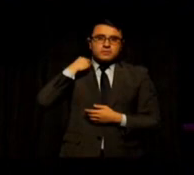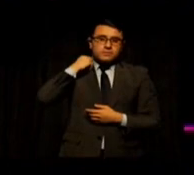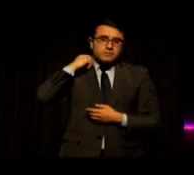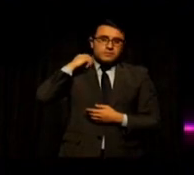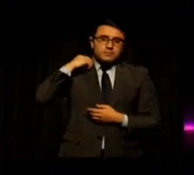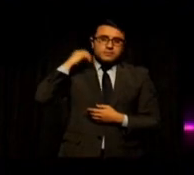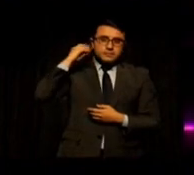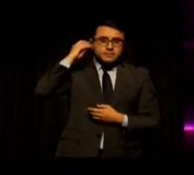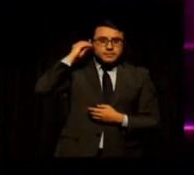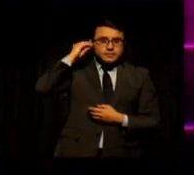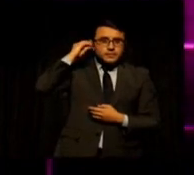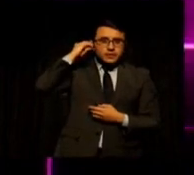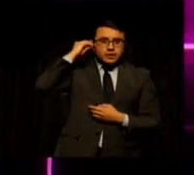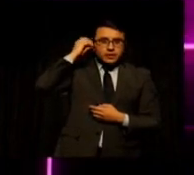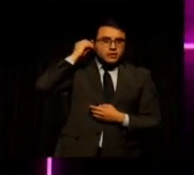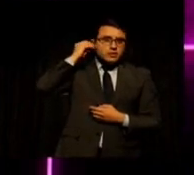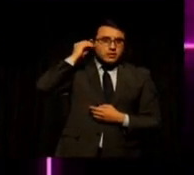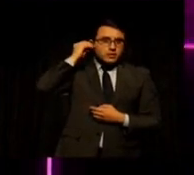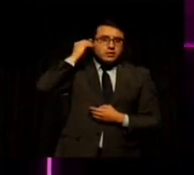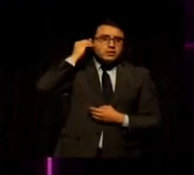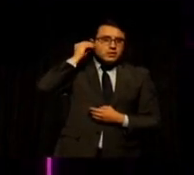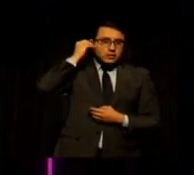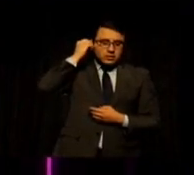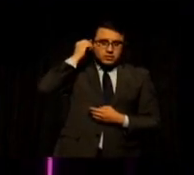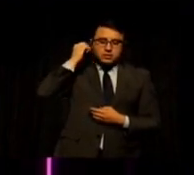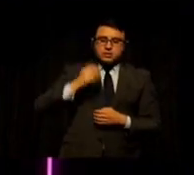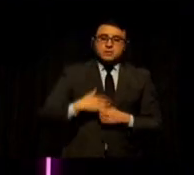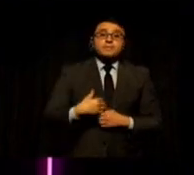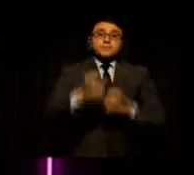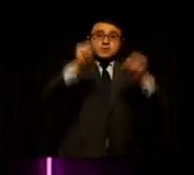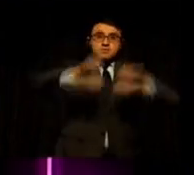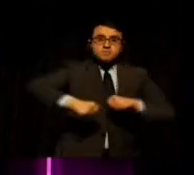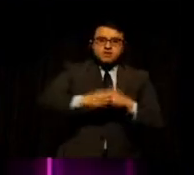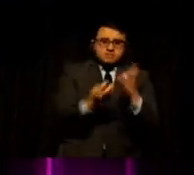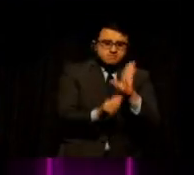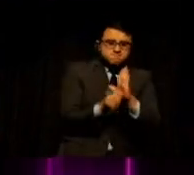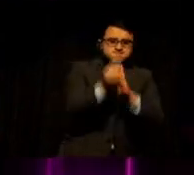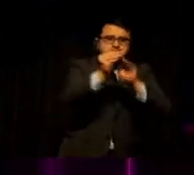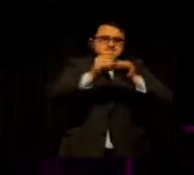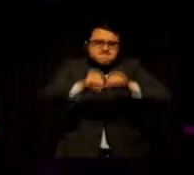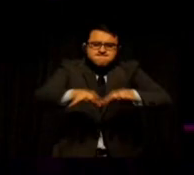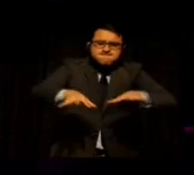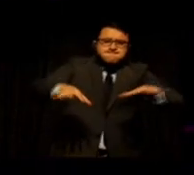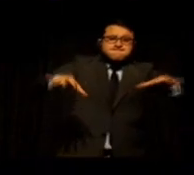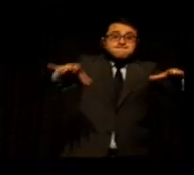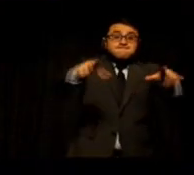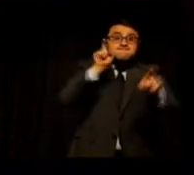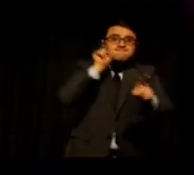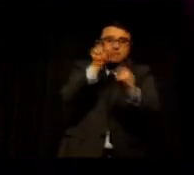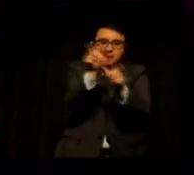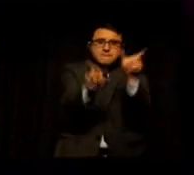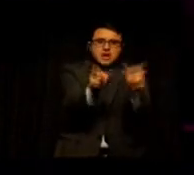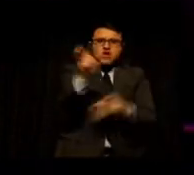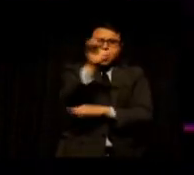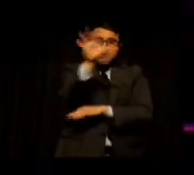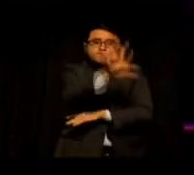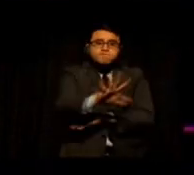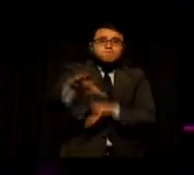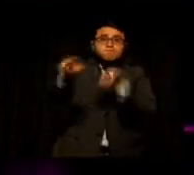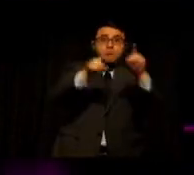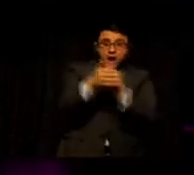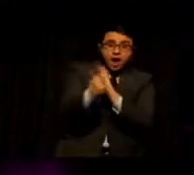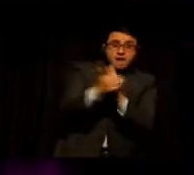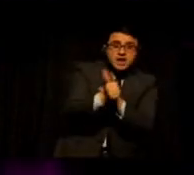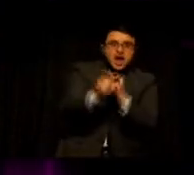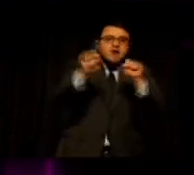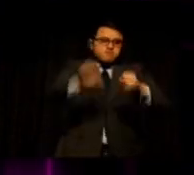logre incorporar el emprendimiento de manera transversal donde tengamos el talento de los colombianos y fíjense